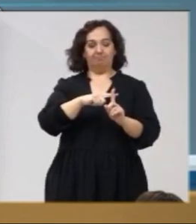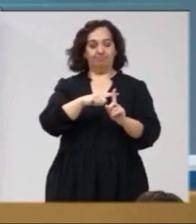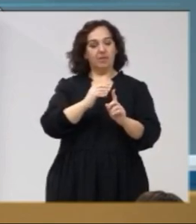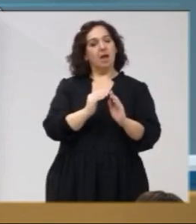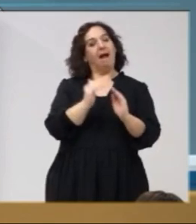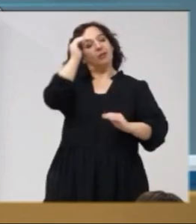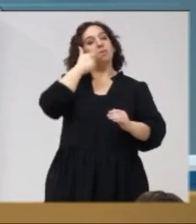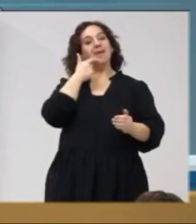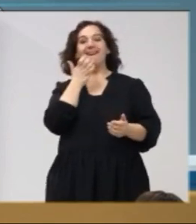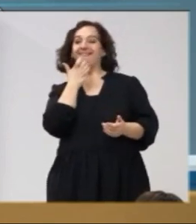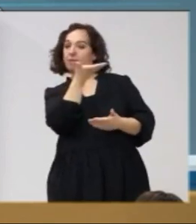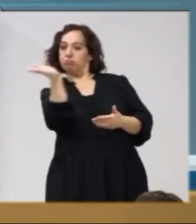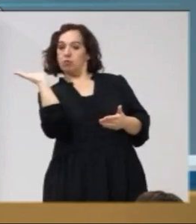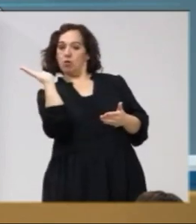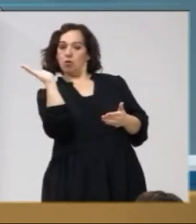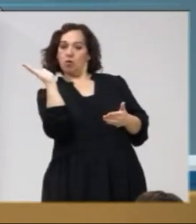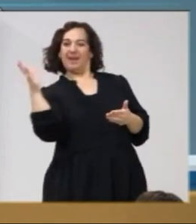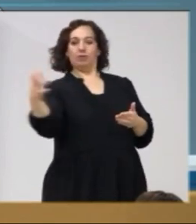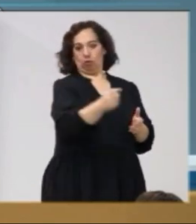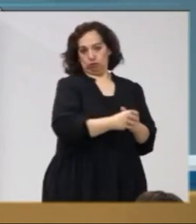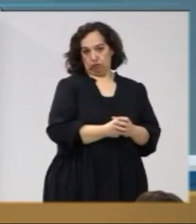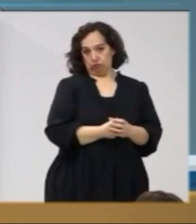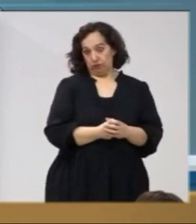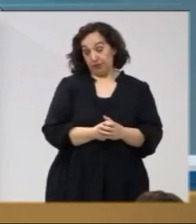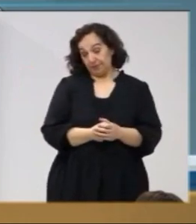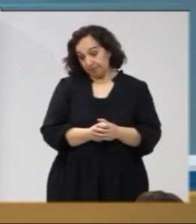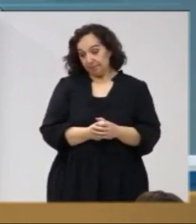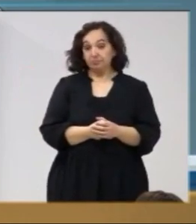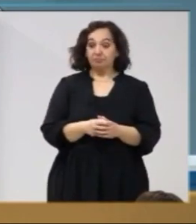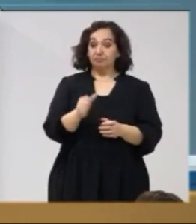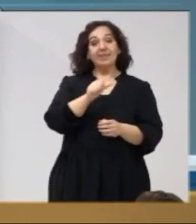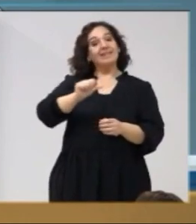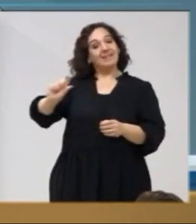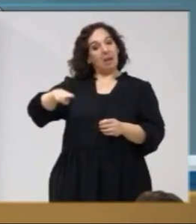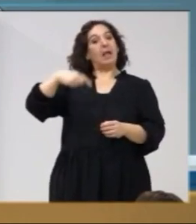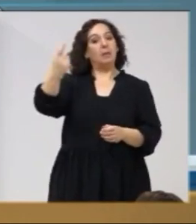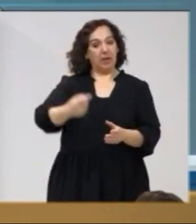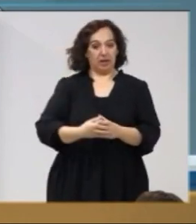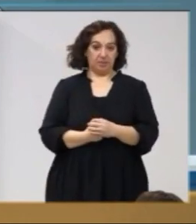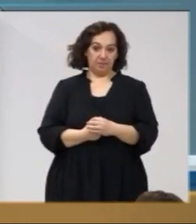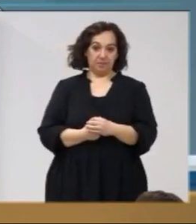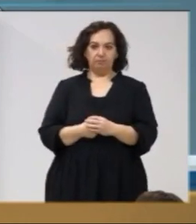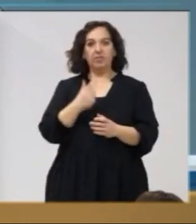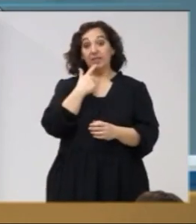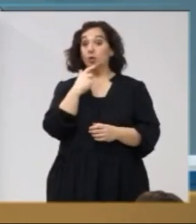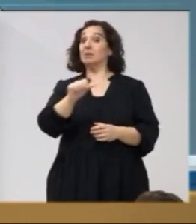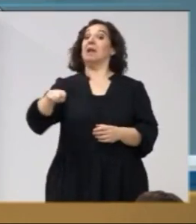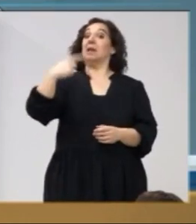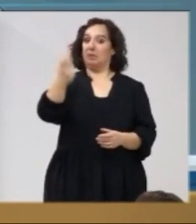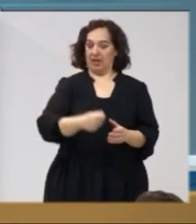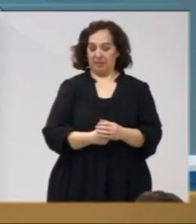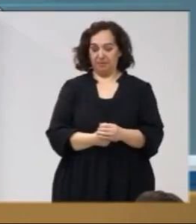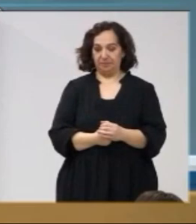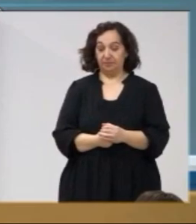de ejemplo, creo que para todos, la semana que viene, y digo la semana que viene